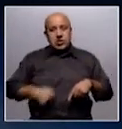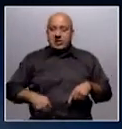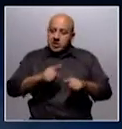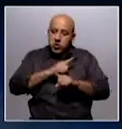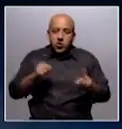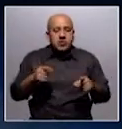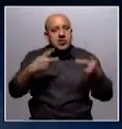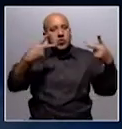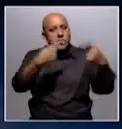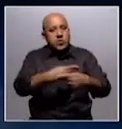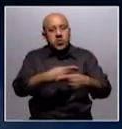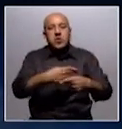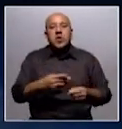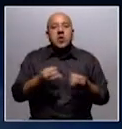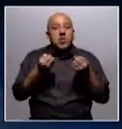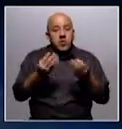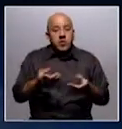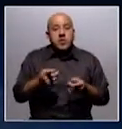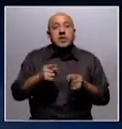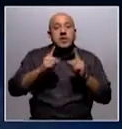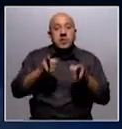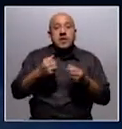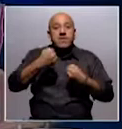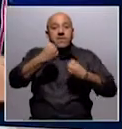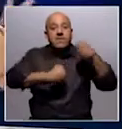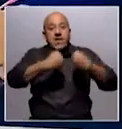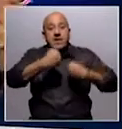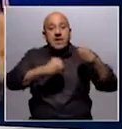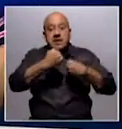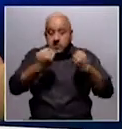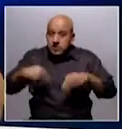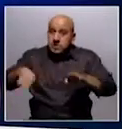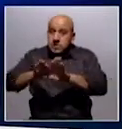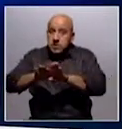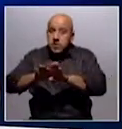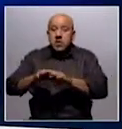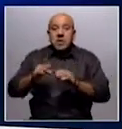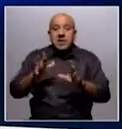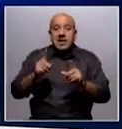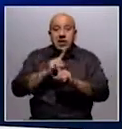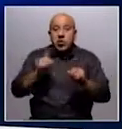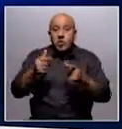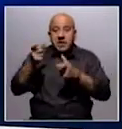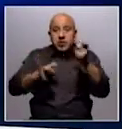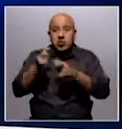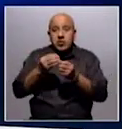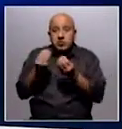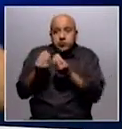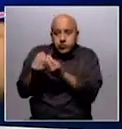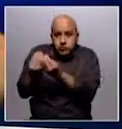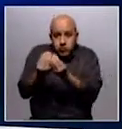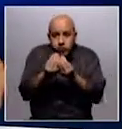cadena de suministro como también es verdad martín que se han cerrado fábricas para evitar la reunión o la aglomeración de grandes cantidades de trabajadores